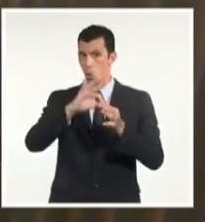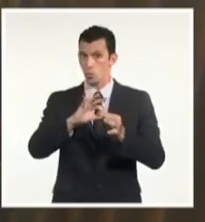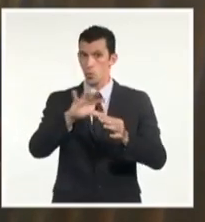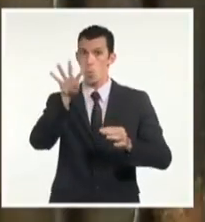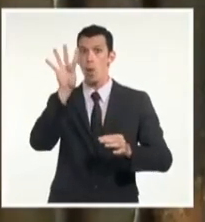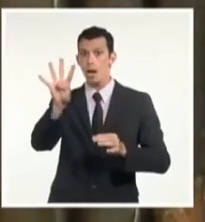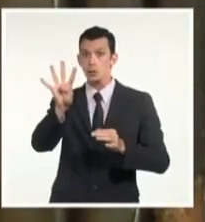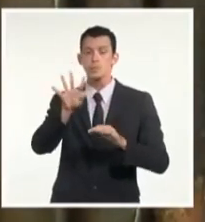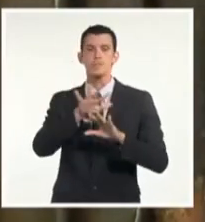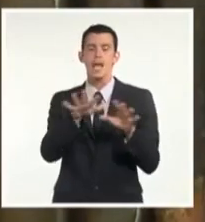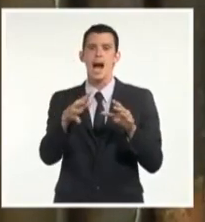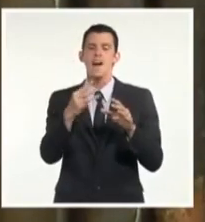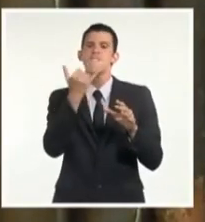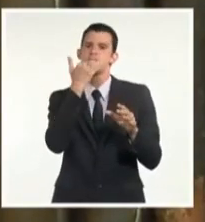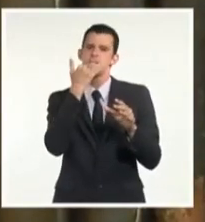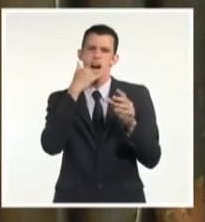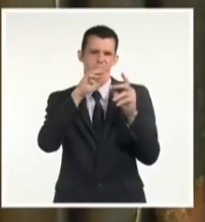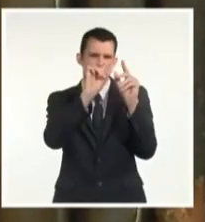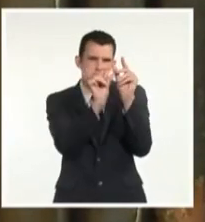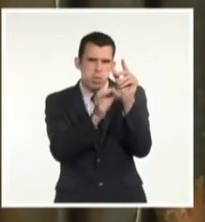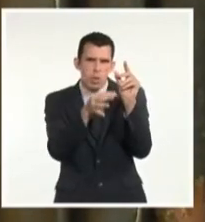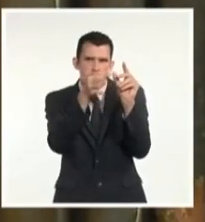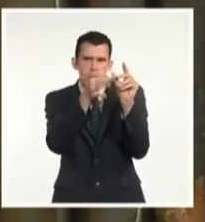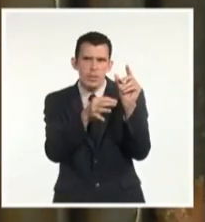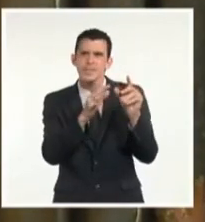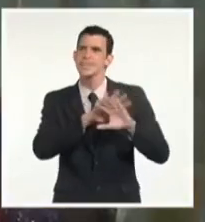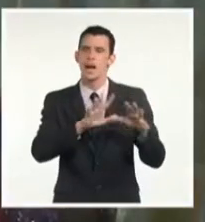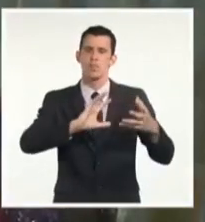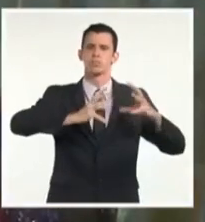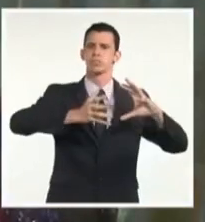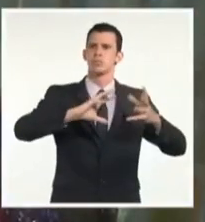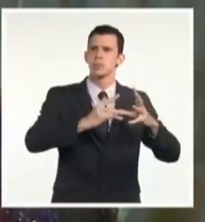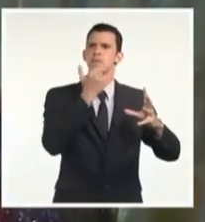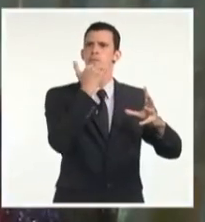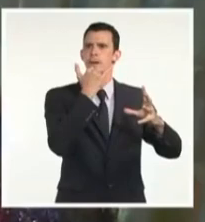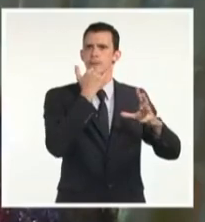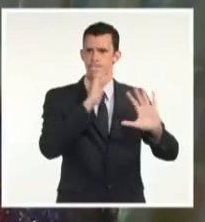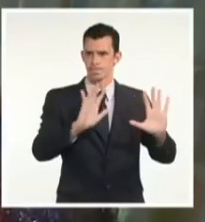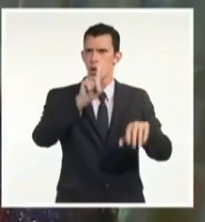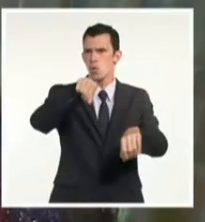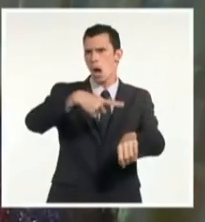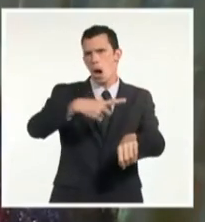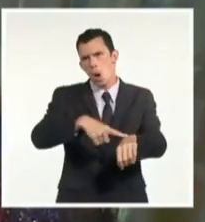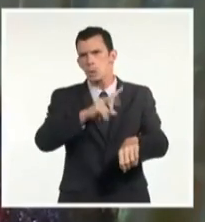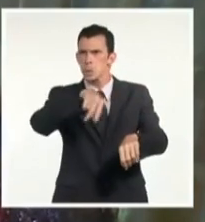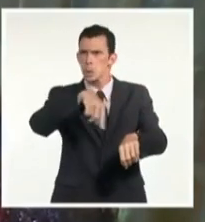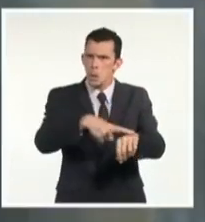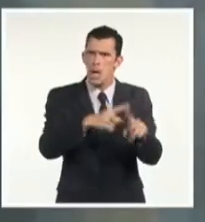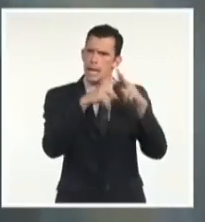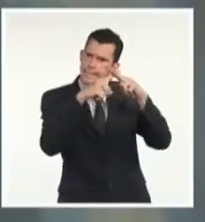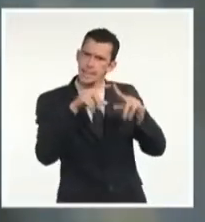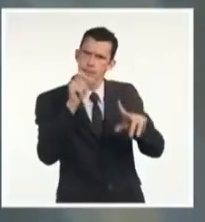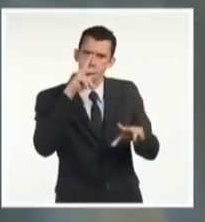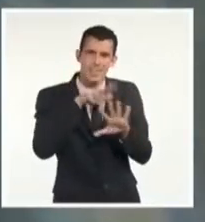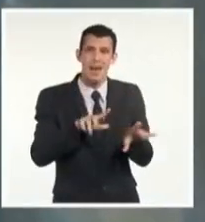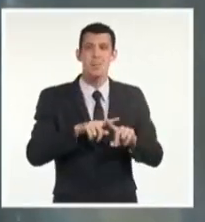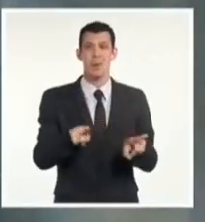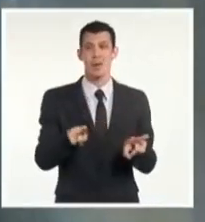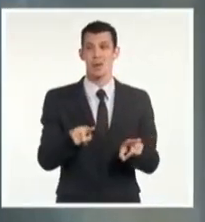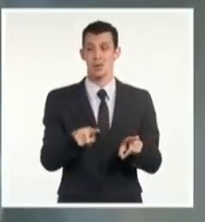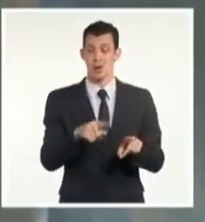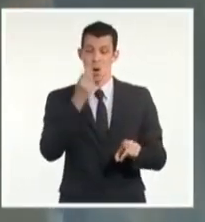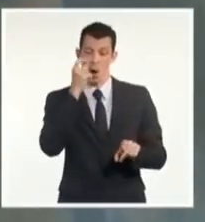máquina. La avería horas después quedó solucionada, pero, como explican expertos, en ese